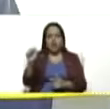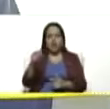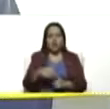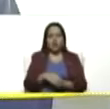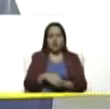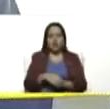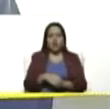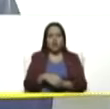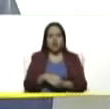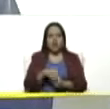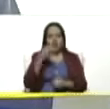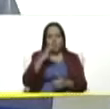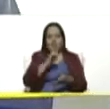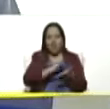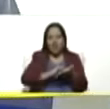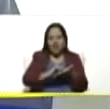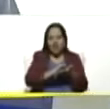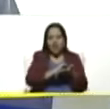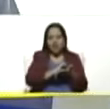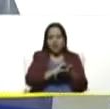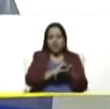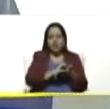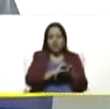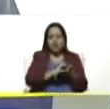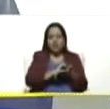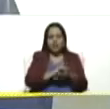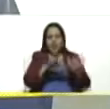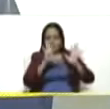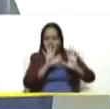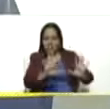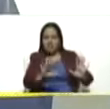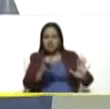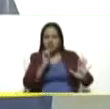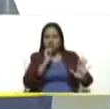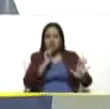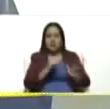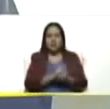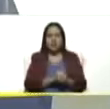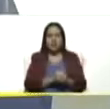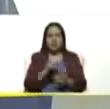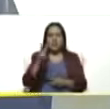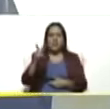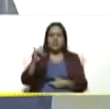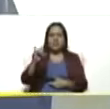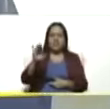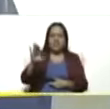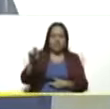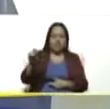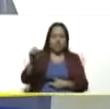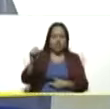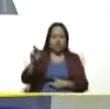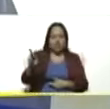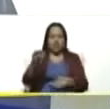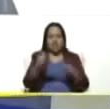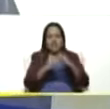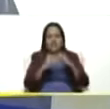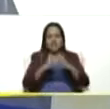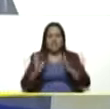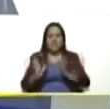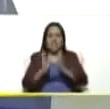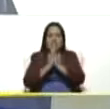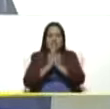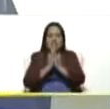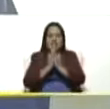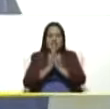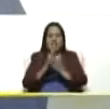categoría lavado. Y en el 10º puesto queda Víctor Pereira, de la Hacienda Santísima Trinidad,